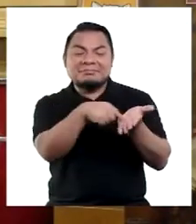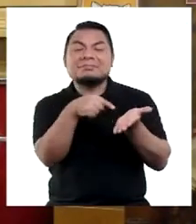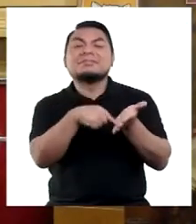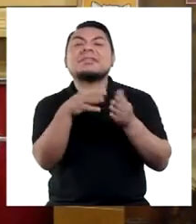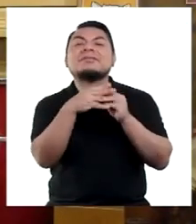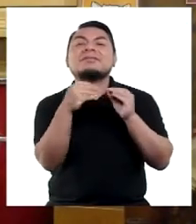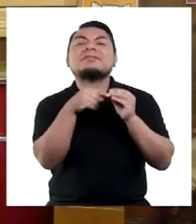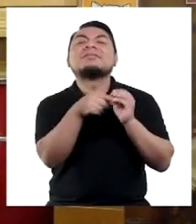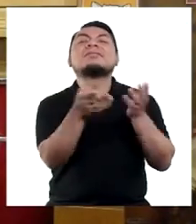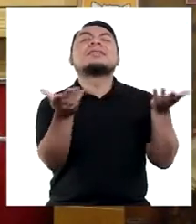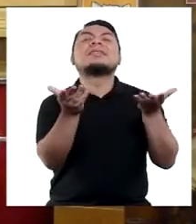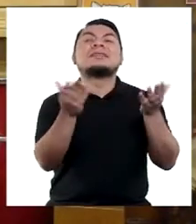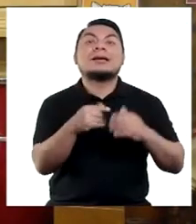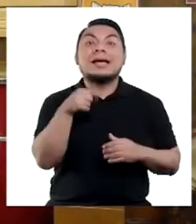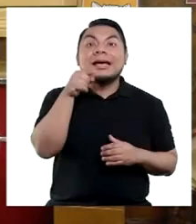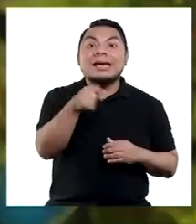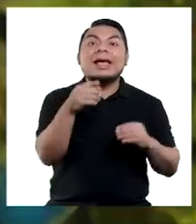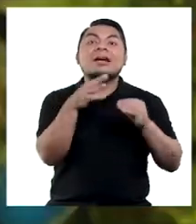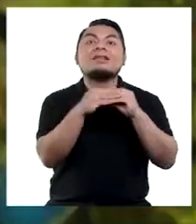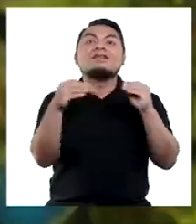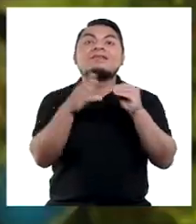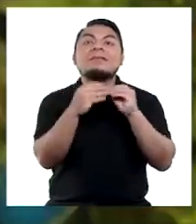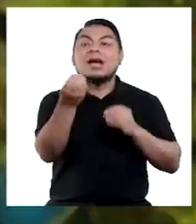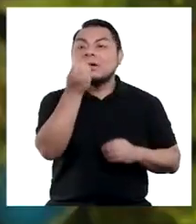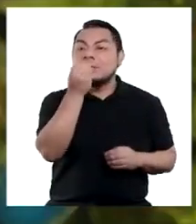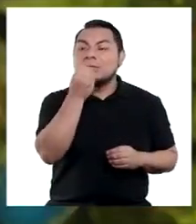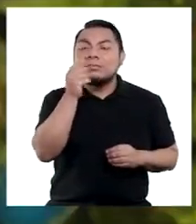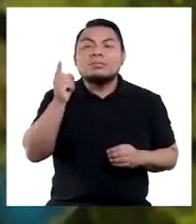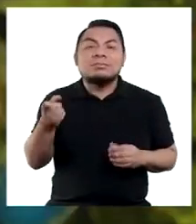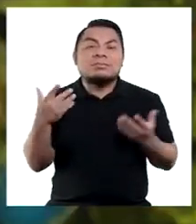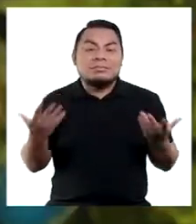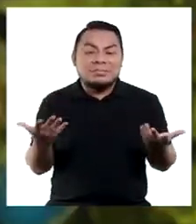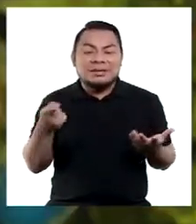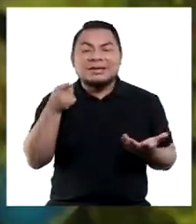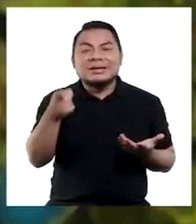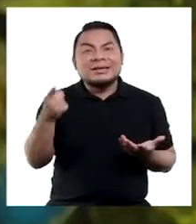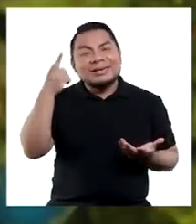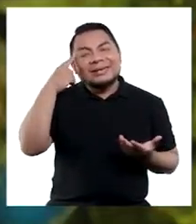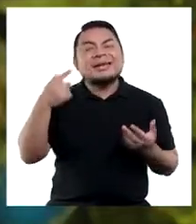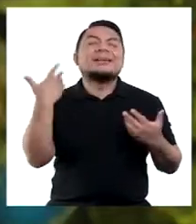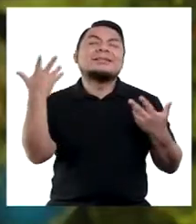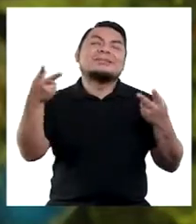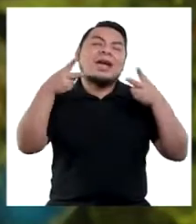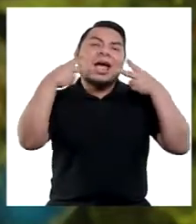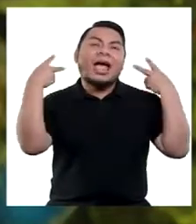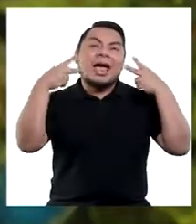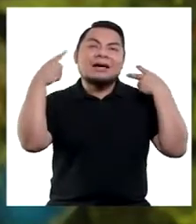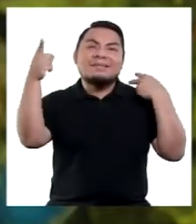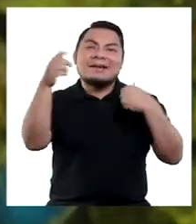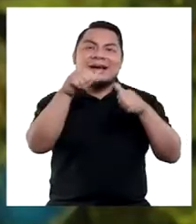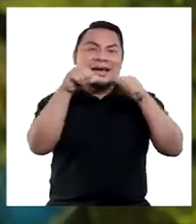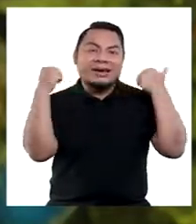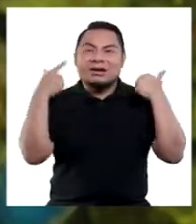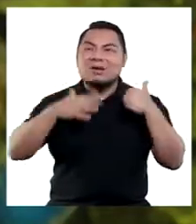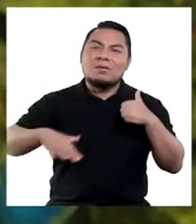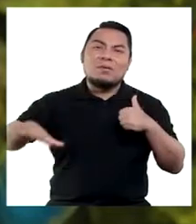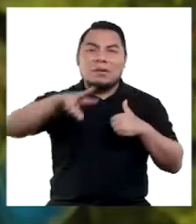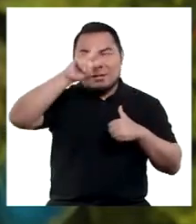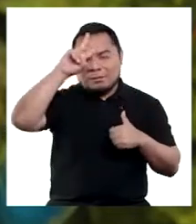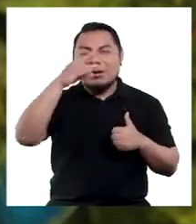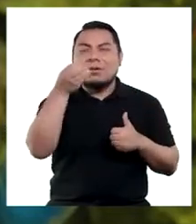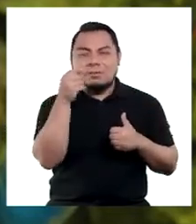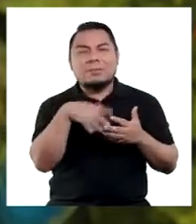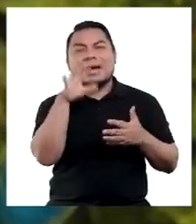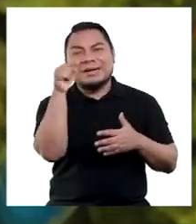niños reconocen estas frutas que esa fruta se come en yamada amazonía y en otras